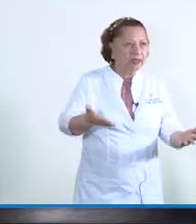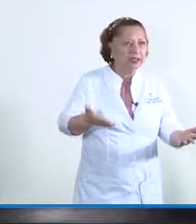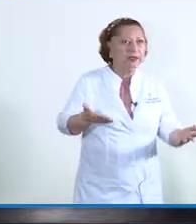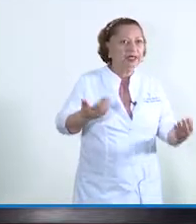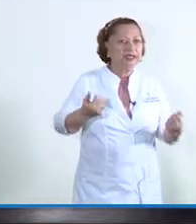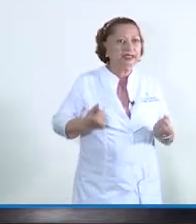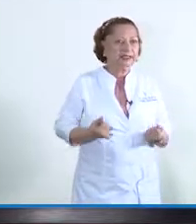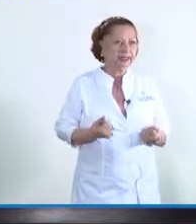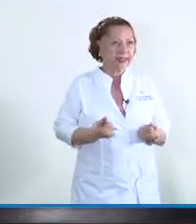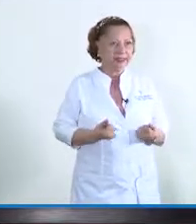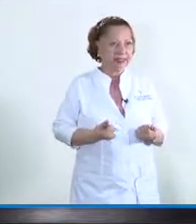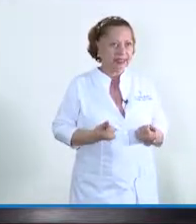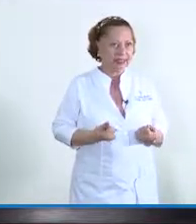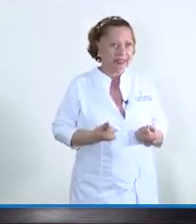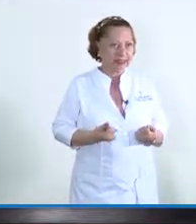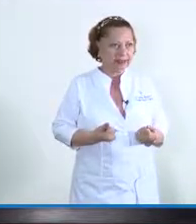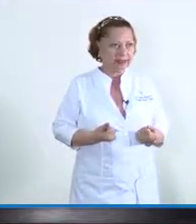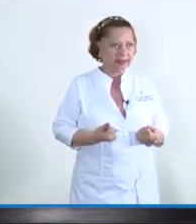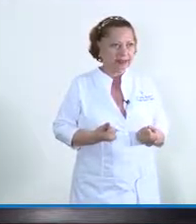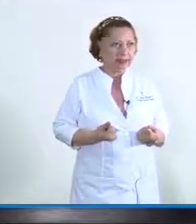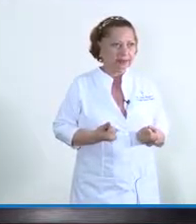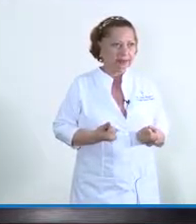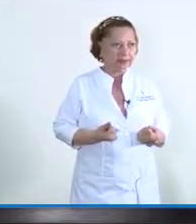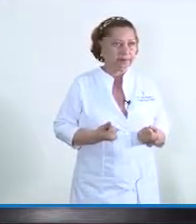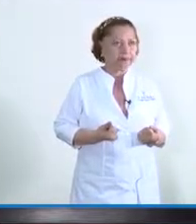otra emergencia que tenga.